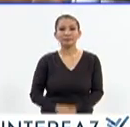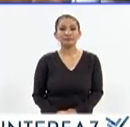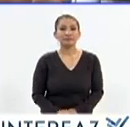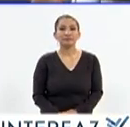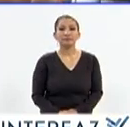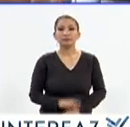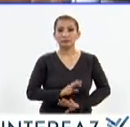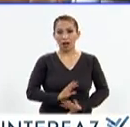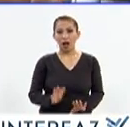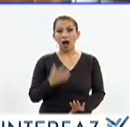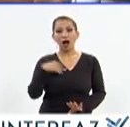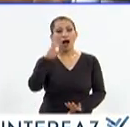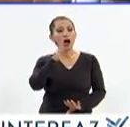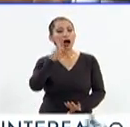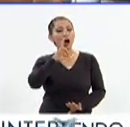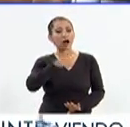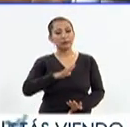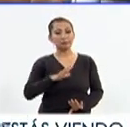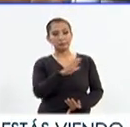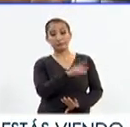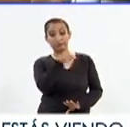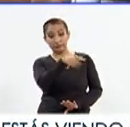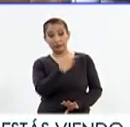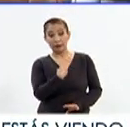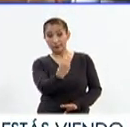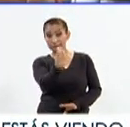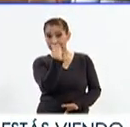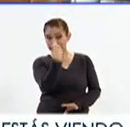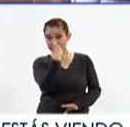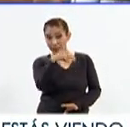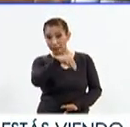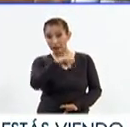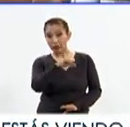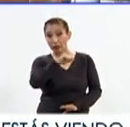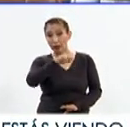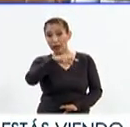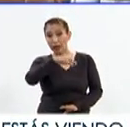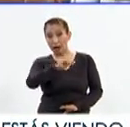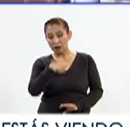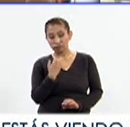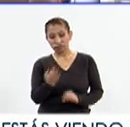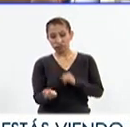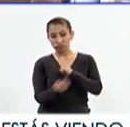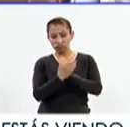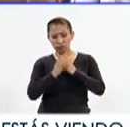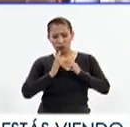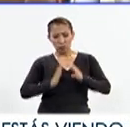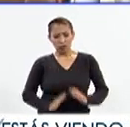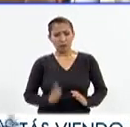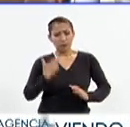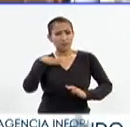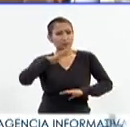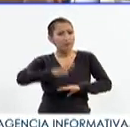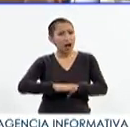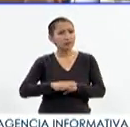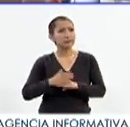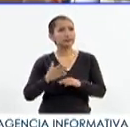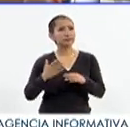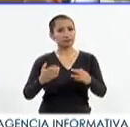Se ha demostrado que quien lleva esta dieta mesoamericana fortalece su cuerpo, tiene una